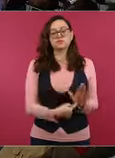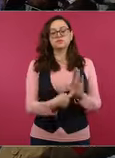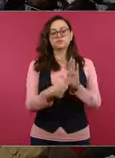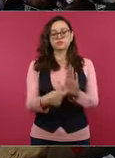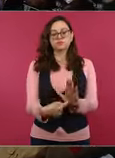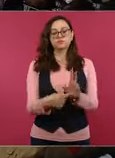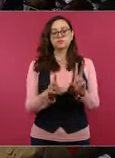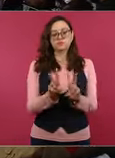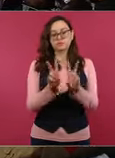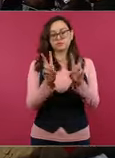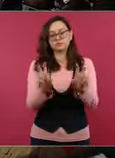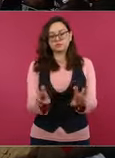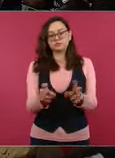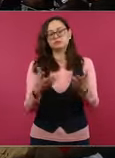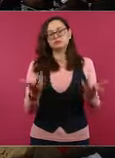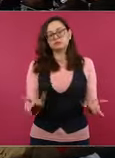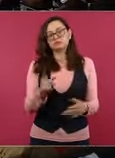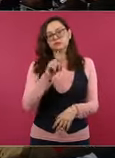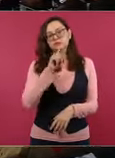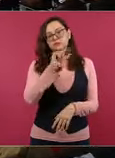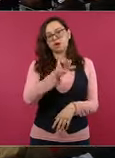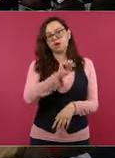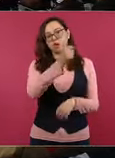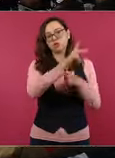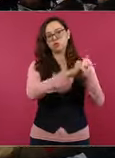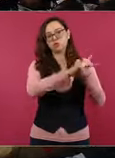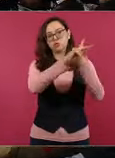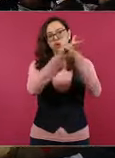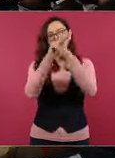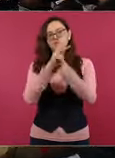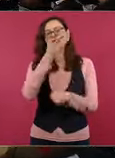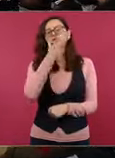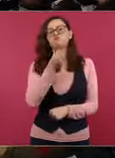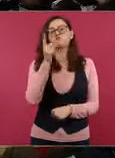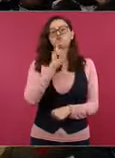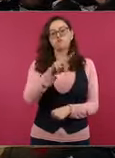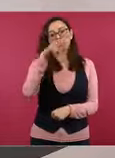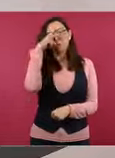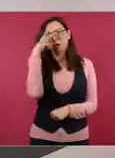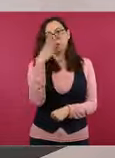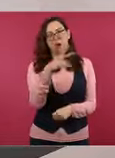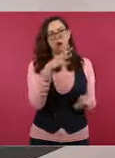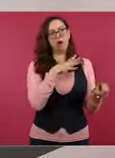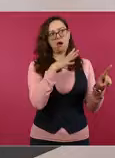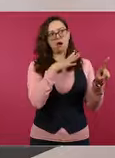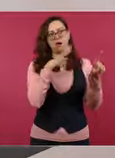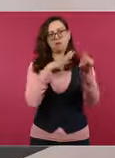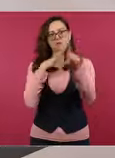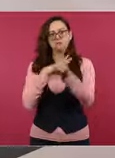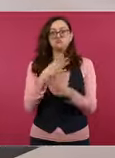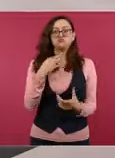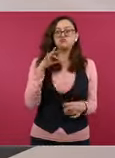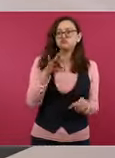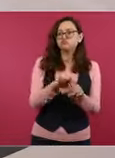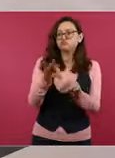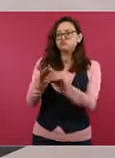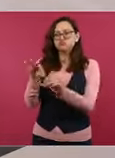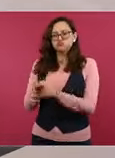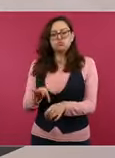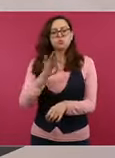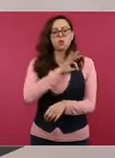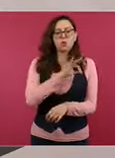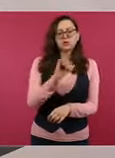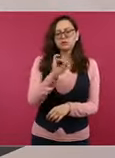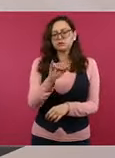mexicanas residentes en el exterior, en el extranjero. Tenemos aquí, aquí vemos